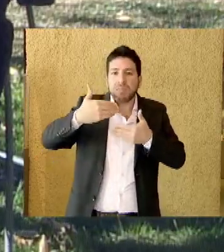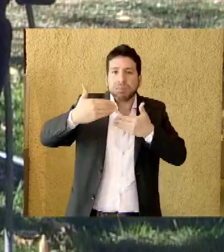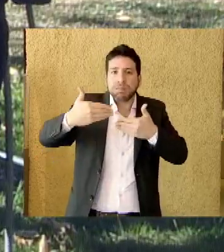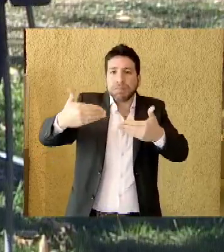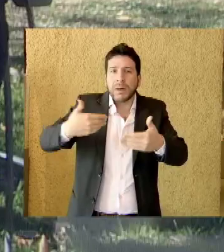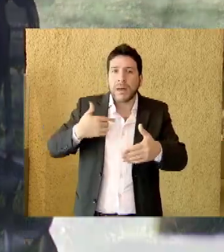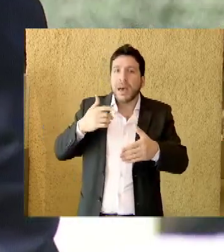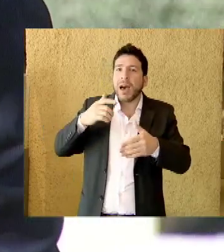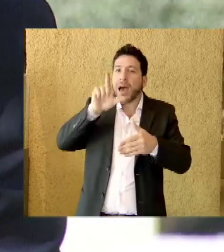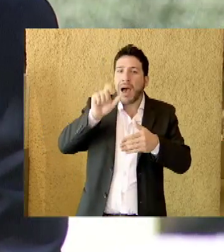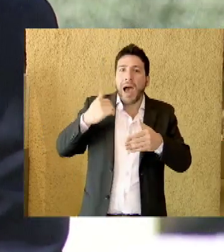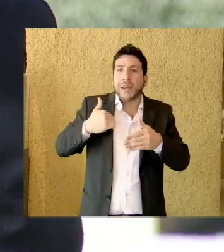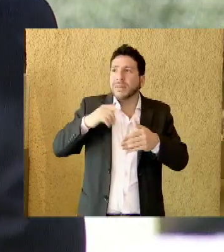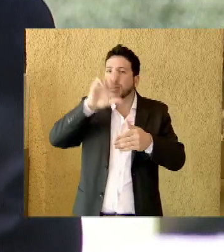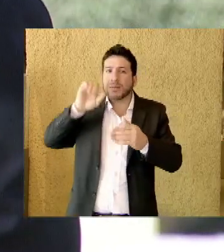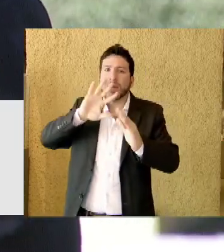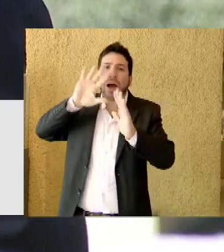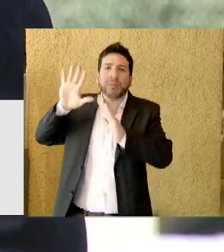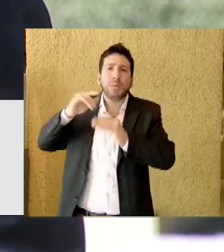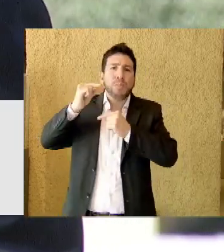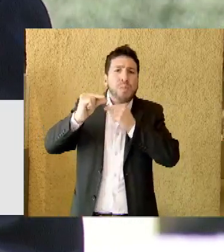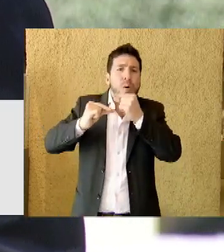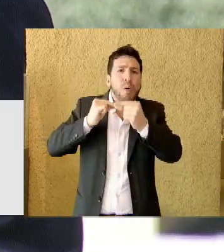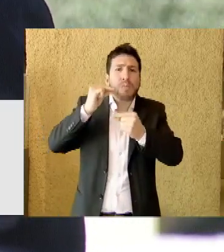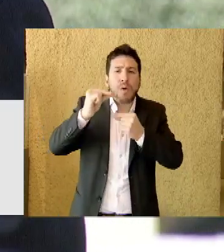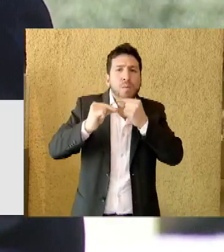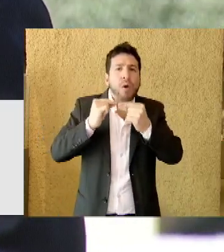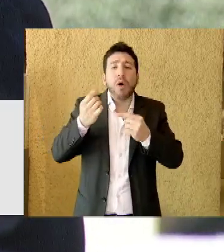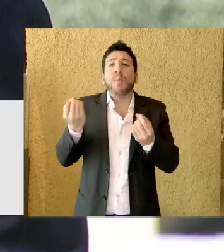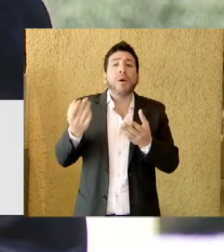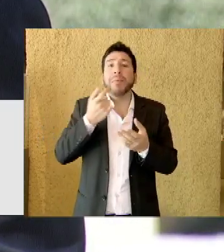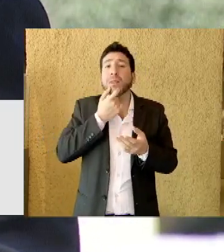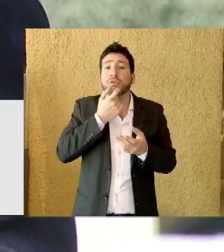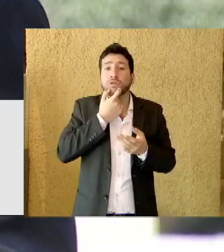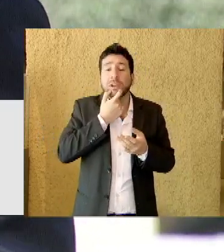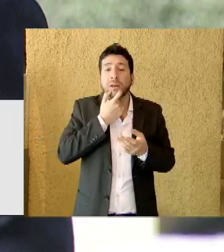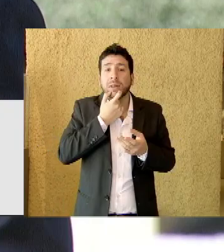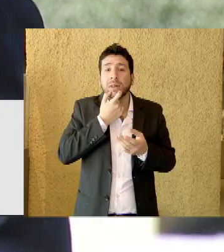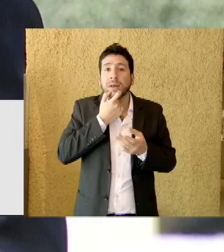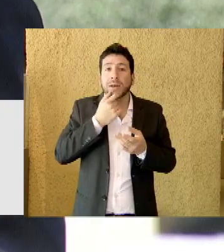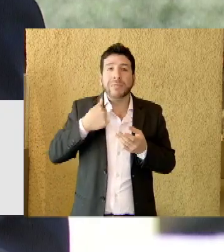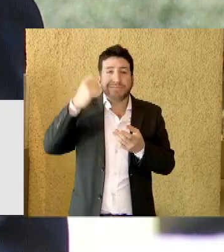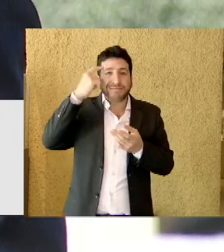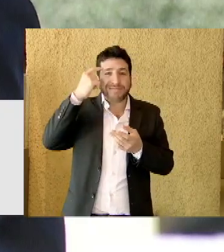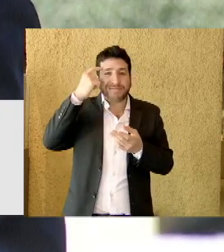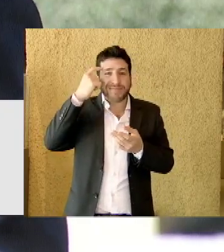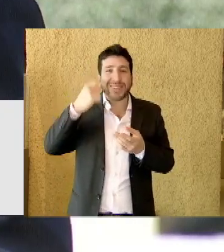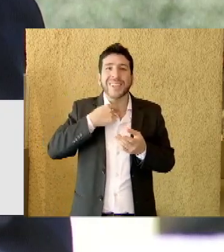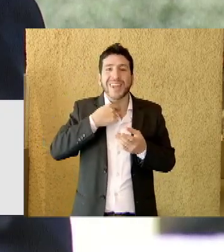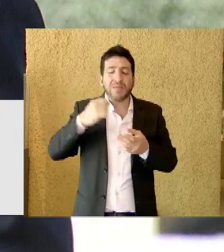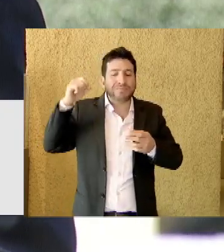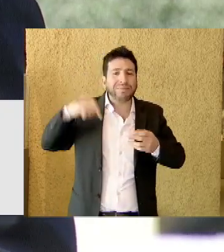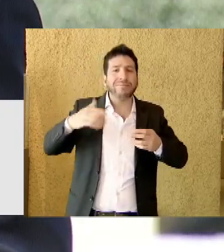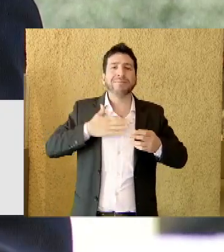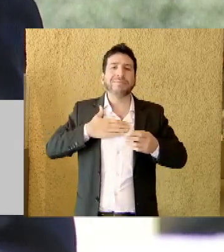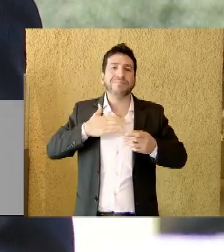en el resto del Río de la Plata. ¿Por qué digo esto? Porque Mendoza en realidad anhelaba un gobierno propio y sin embargo